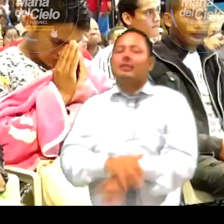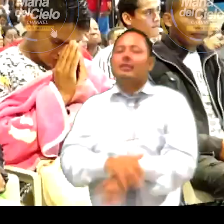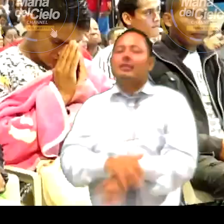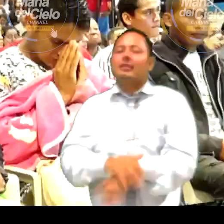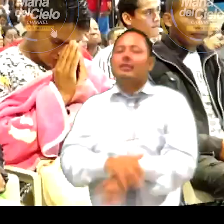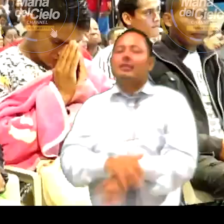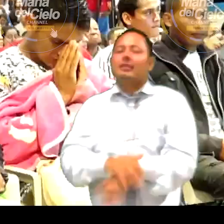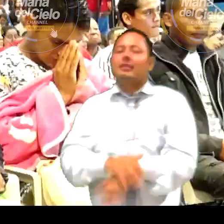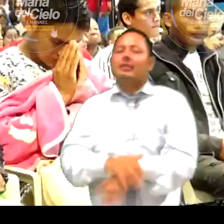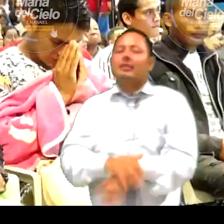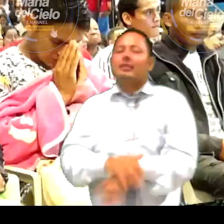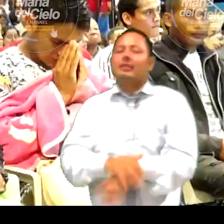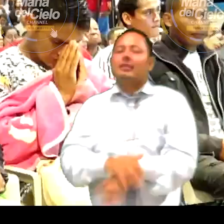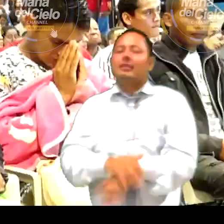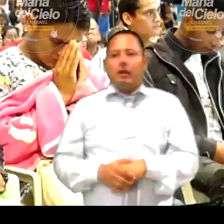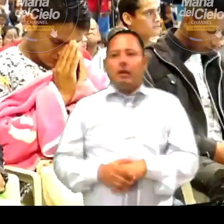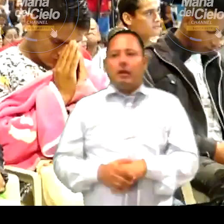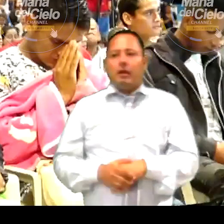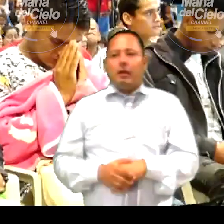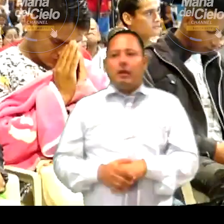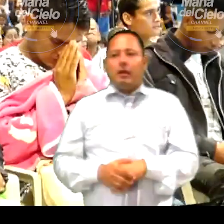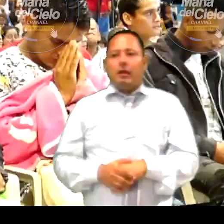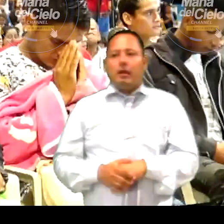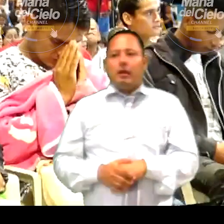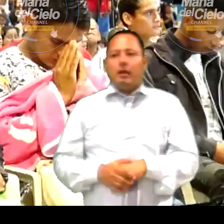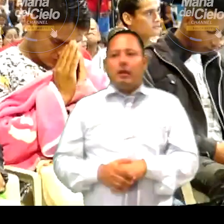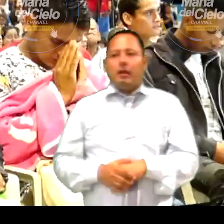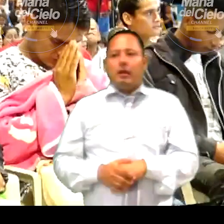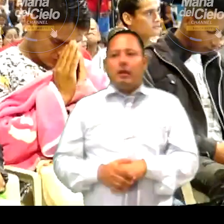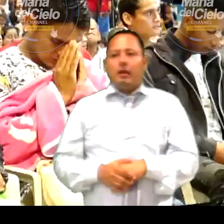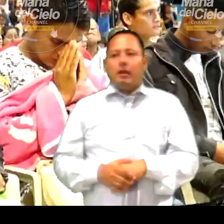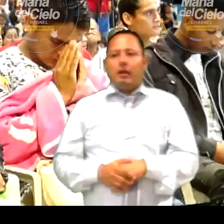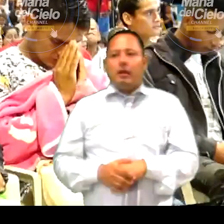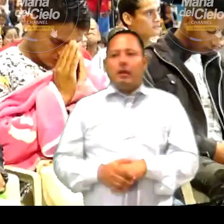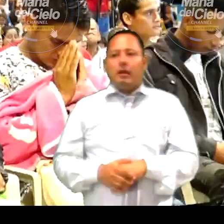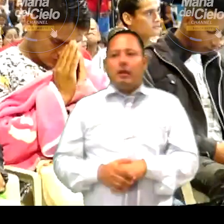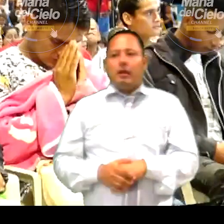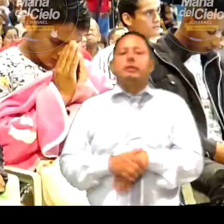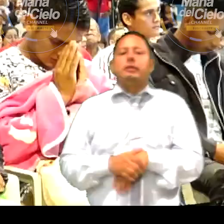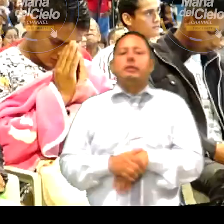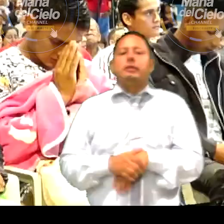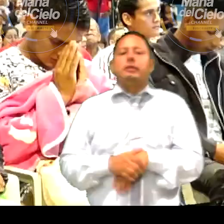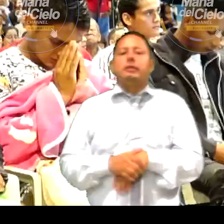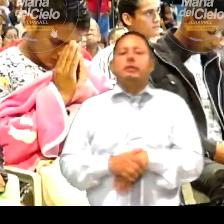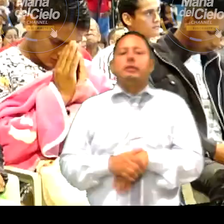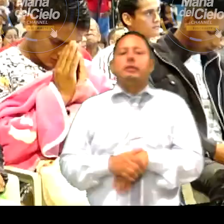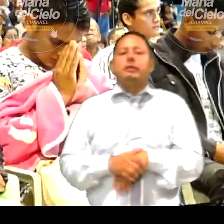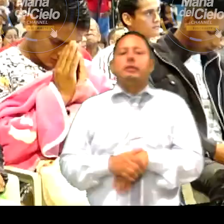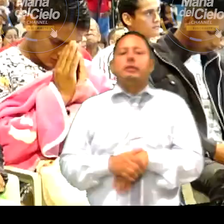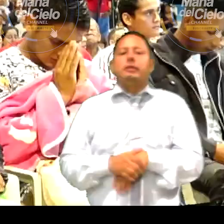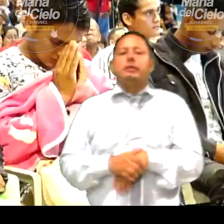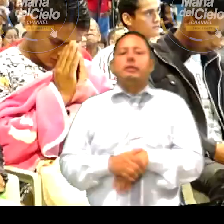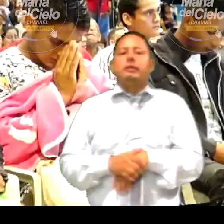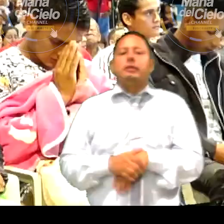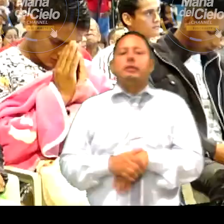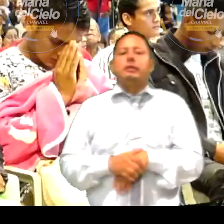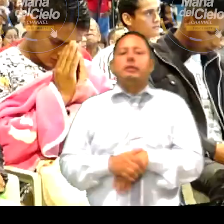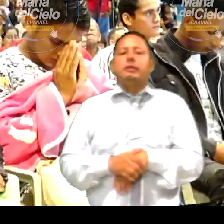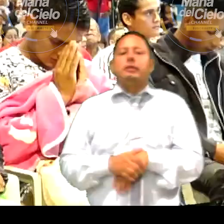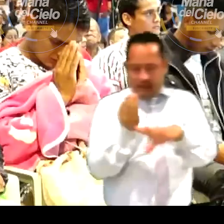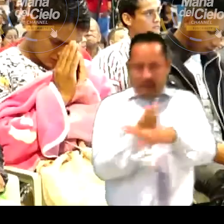Ven, llama a tu hermana, ven y ve. Vamos a verle el milagro. Iglesia,